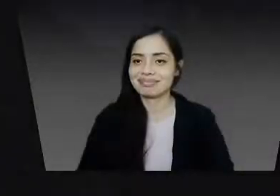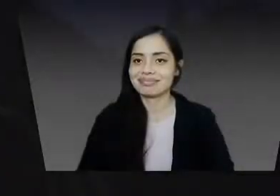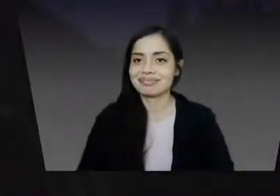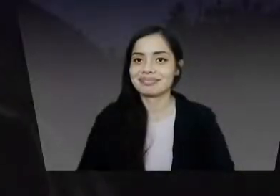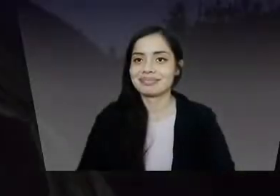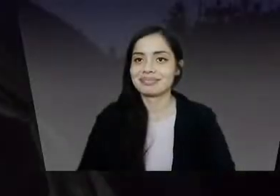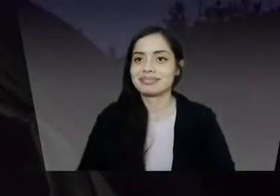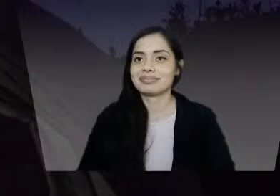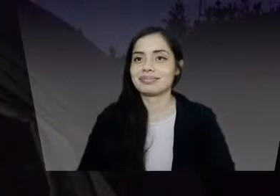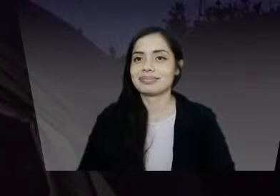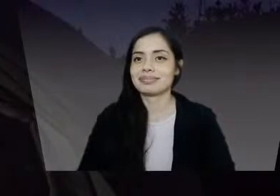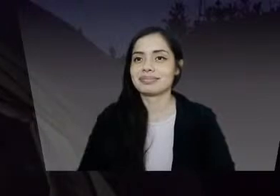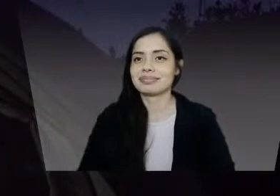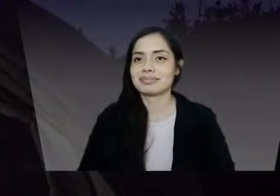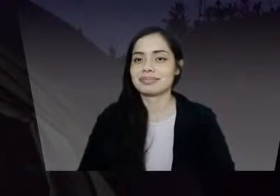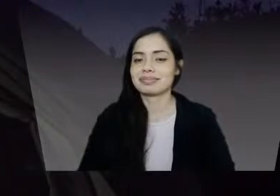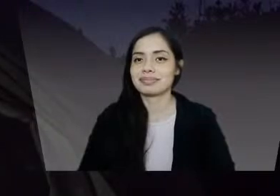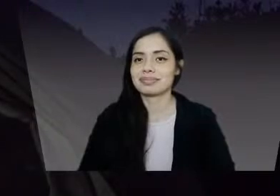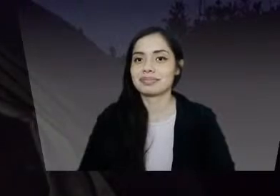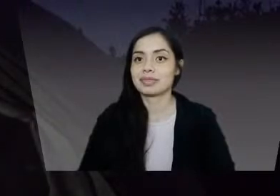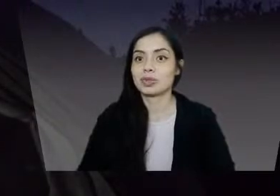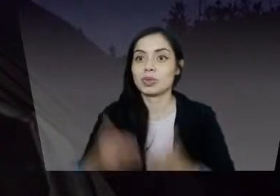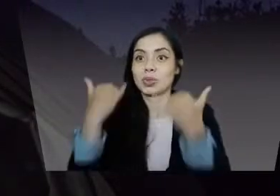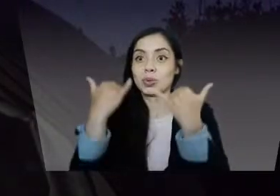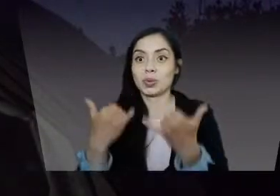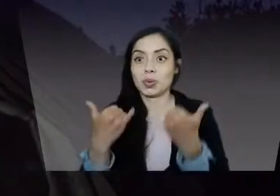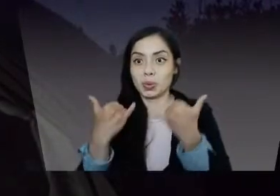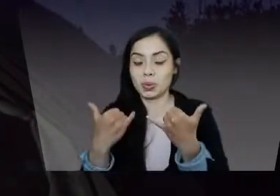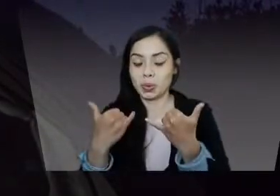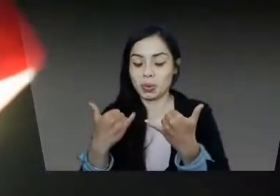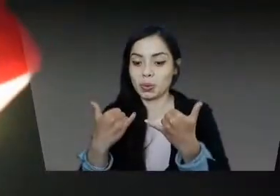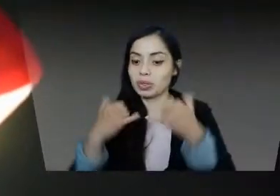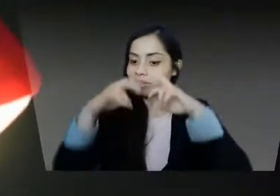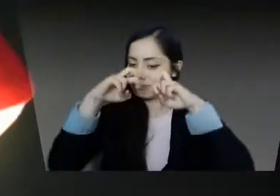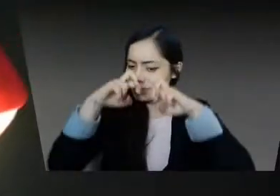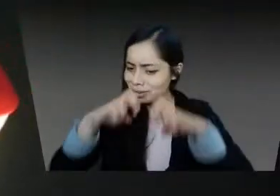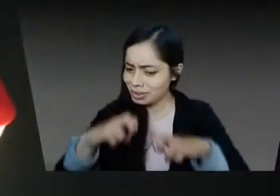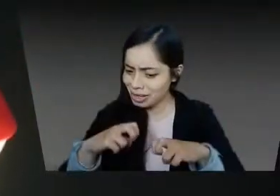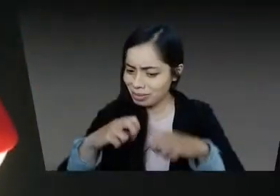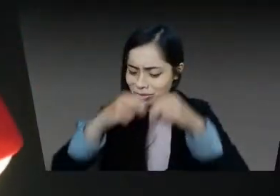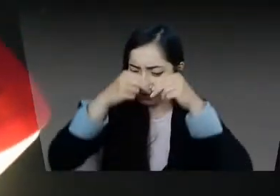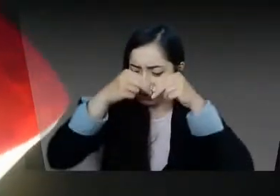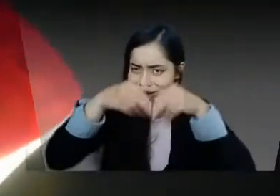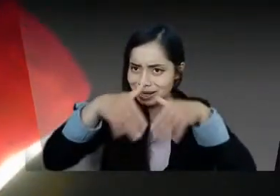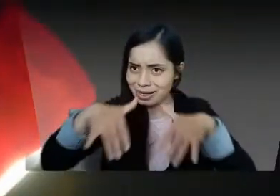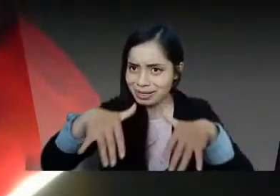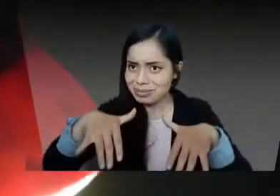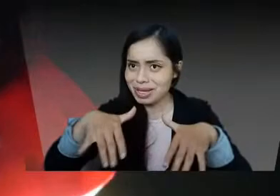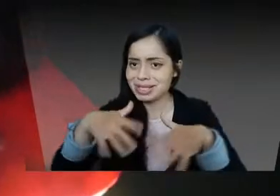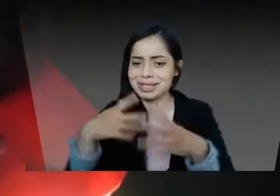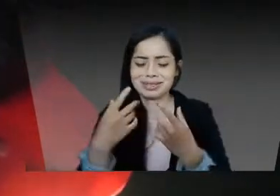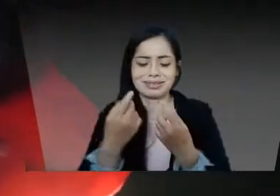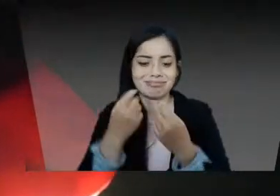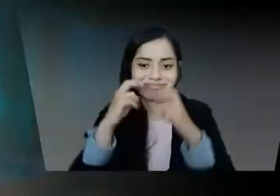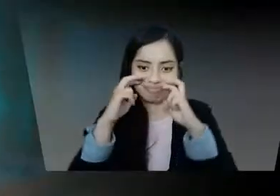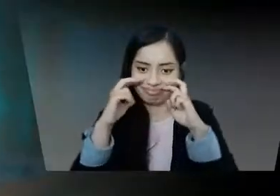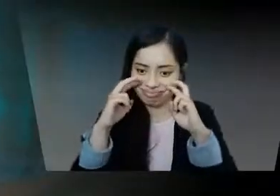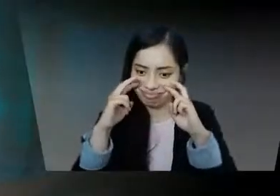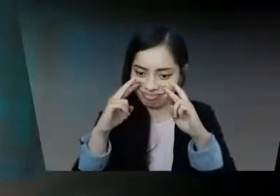Hoy tuvimos un buen día para especies interesantes. Cogimos dos especies endémicas del Valle del